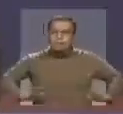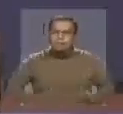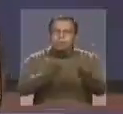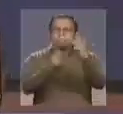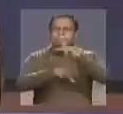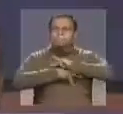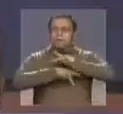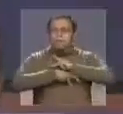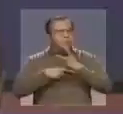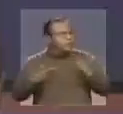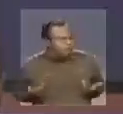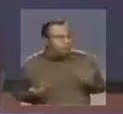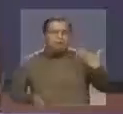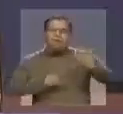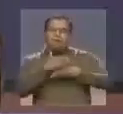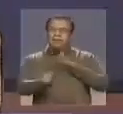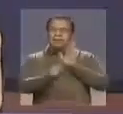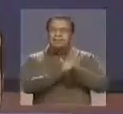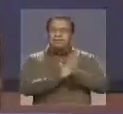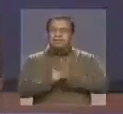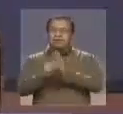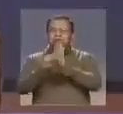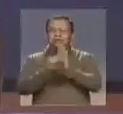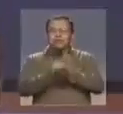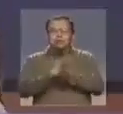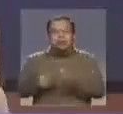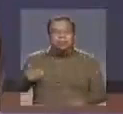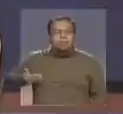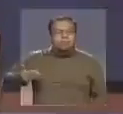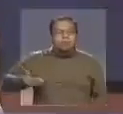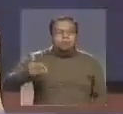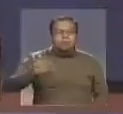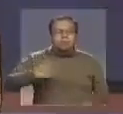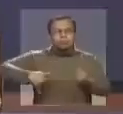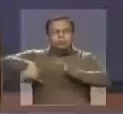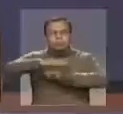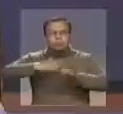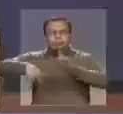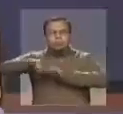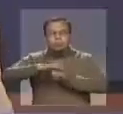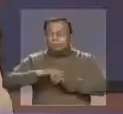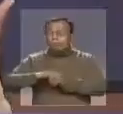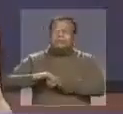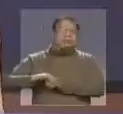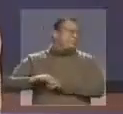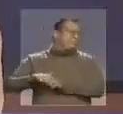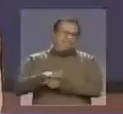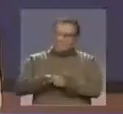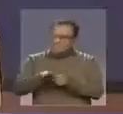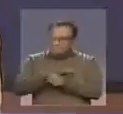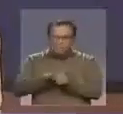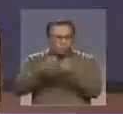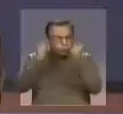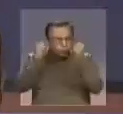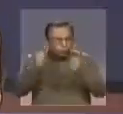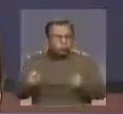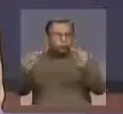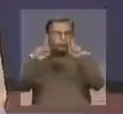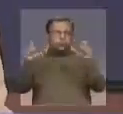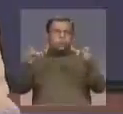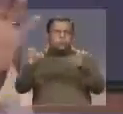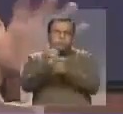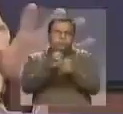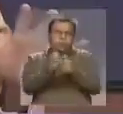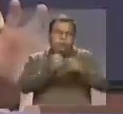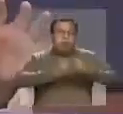tipo de reparación simbólica para ellas, y es salir adelante en contextos tan perversos y quizás tan duros como es estar en una